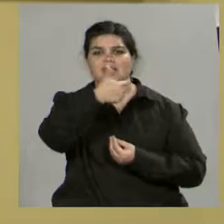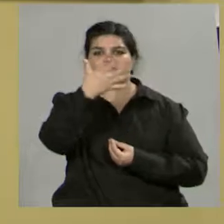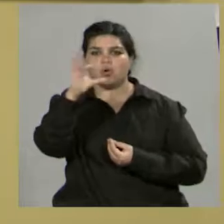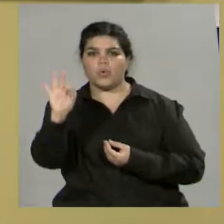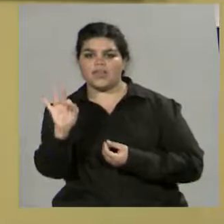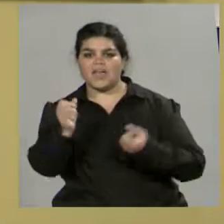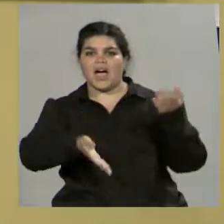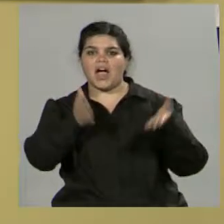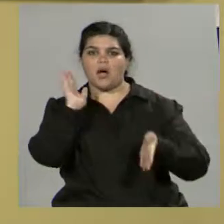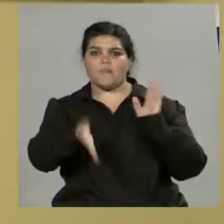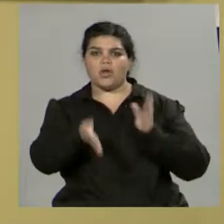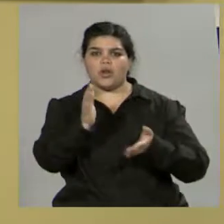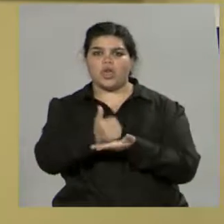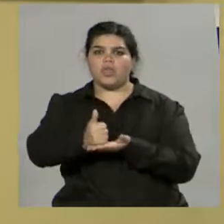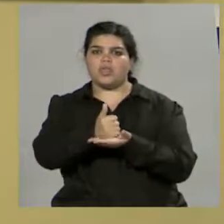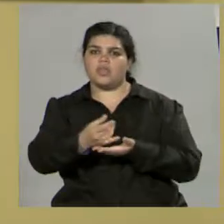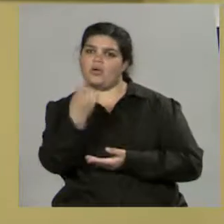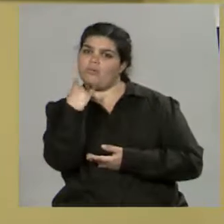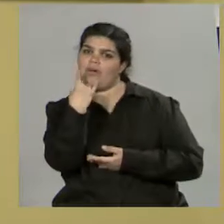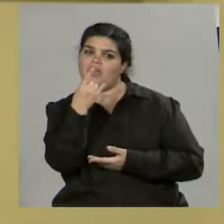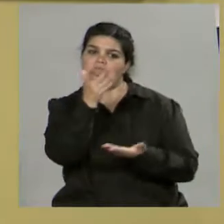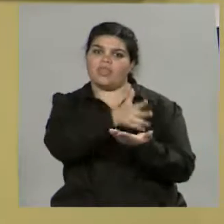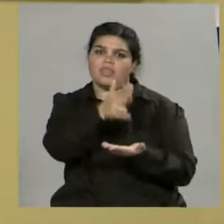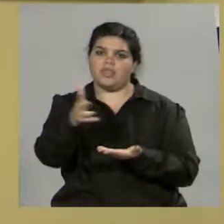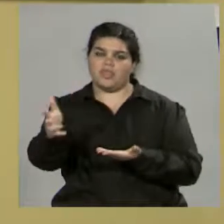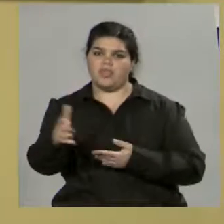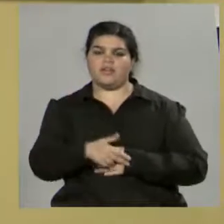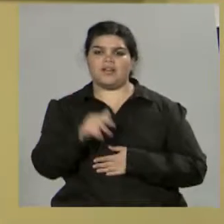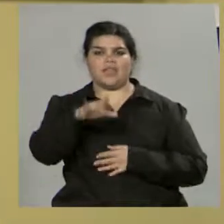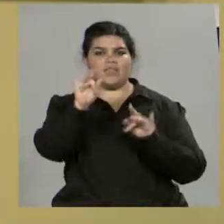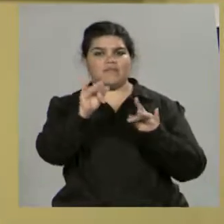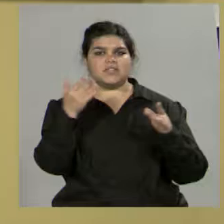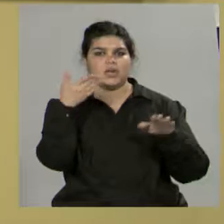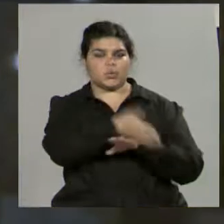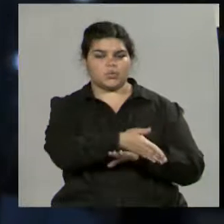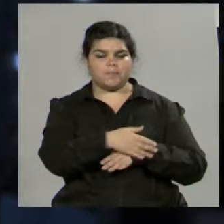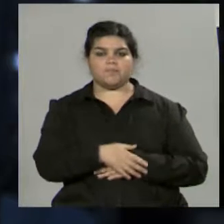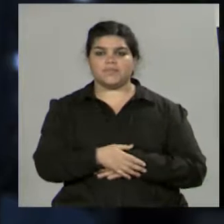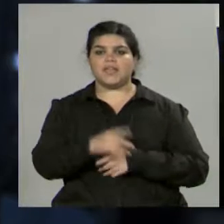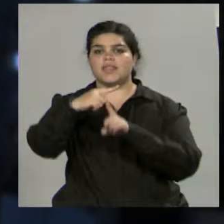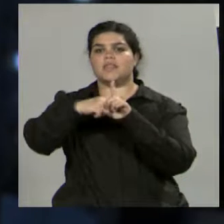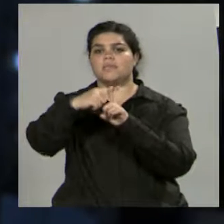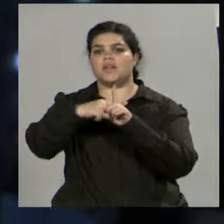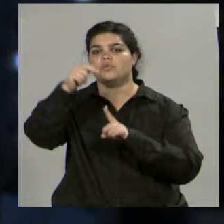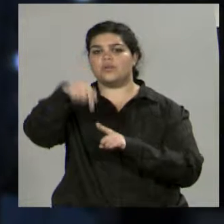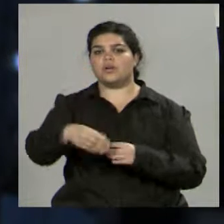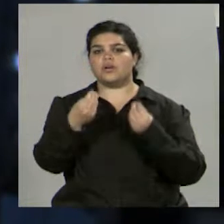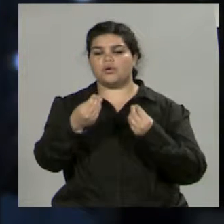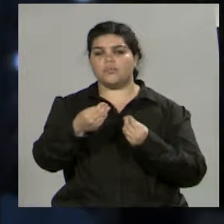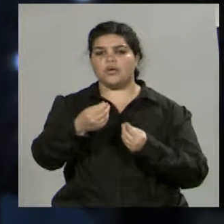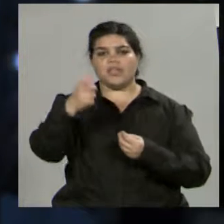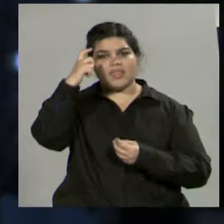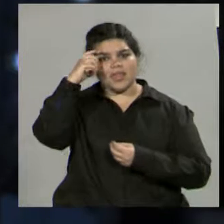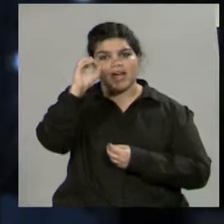en Uspallata, así que complicado allí entonces el Paso Cristo Redentor. La temperatura actual es de 10